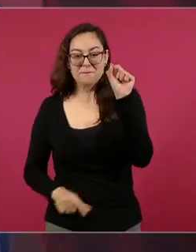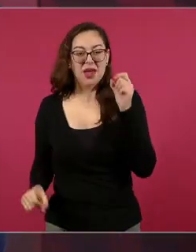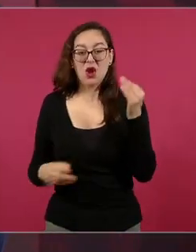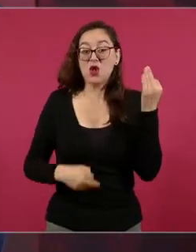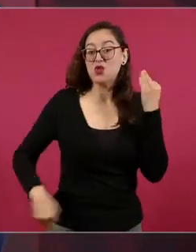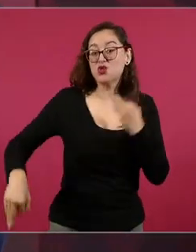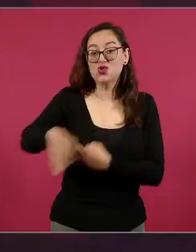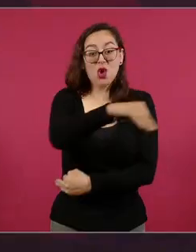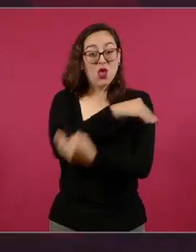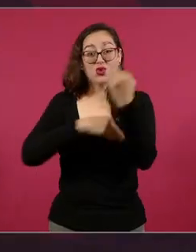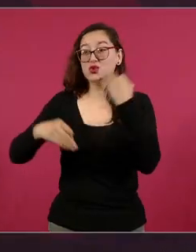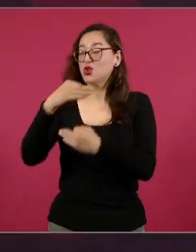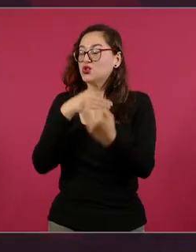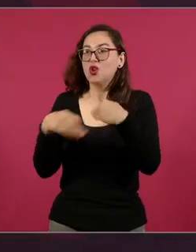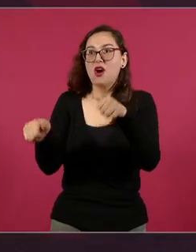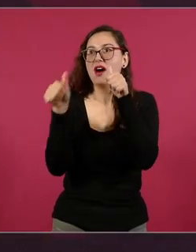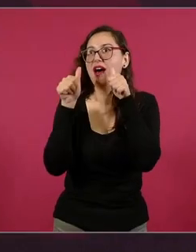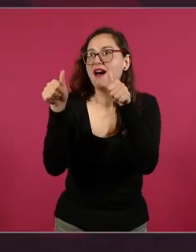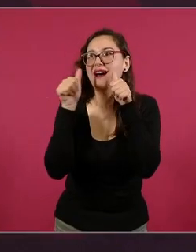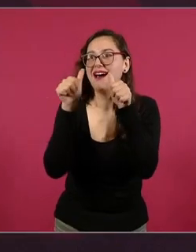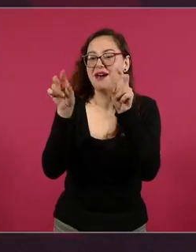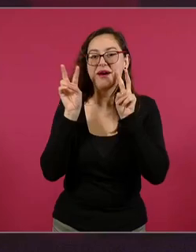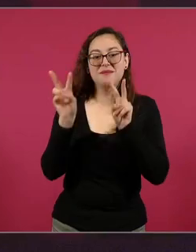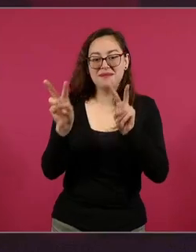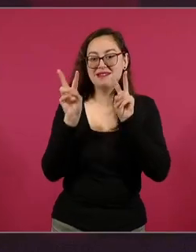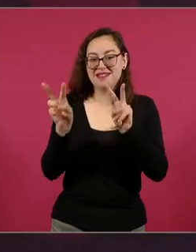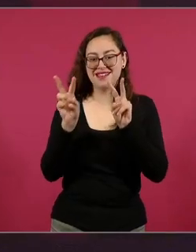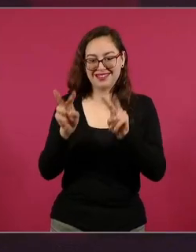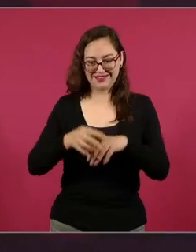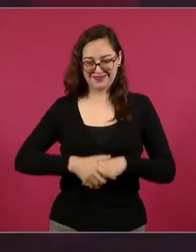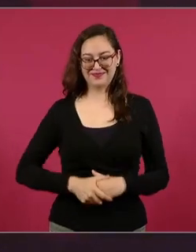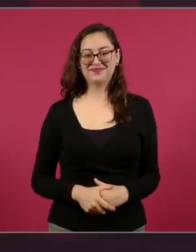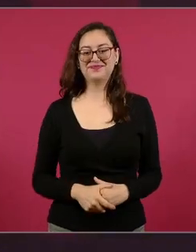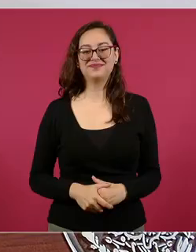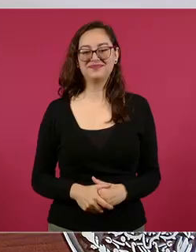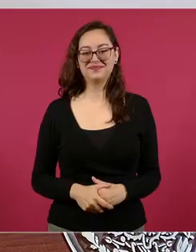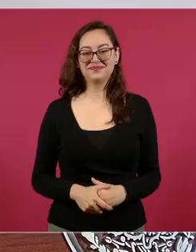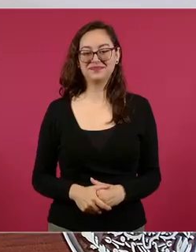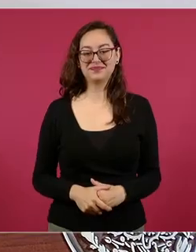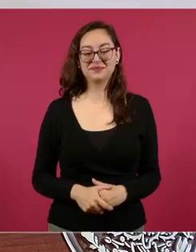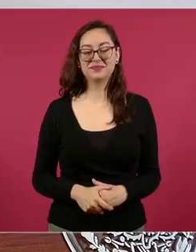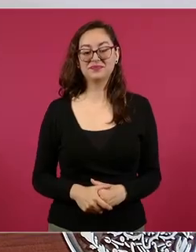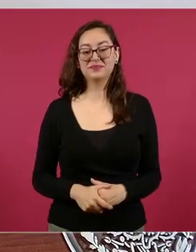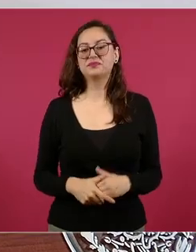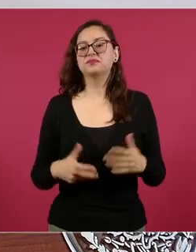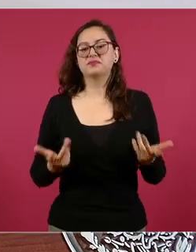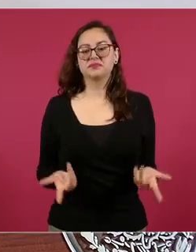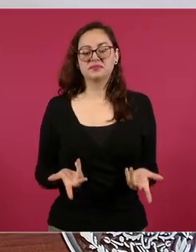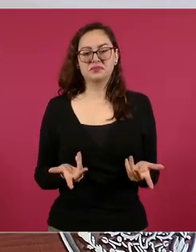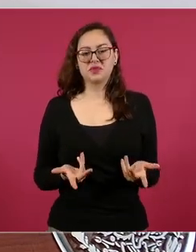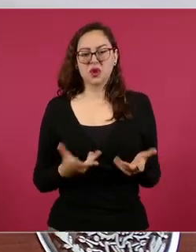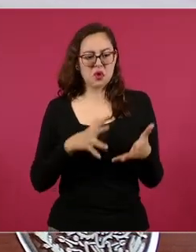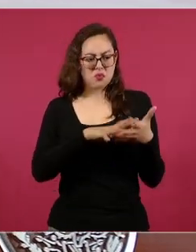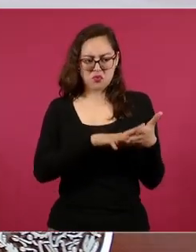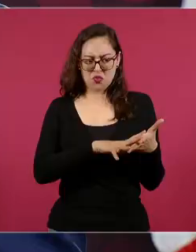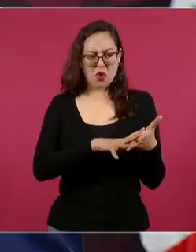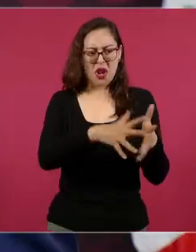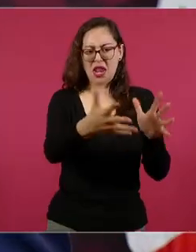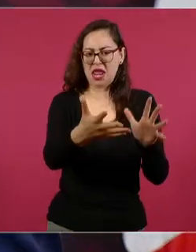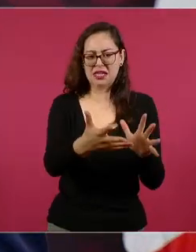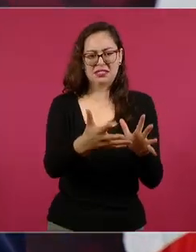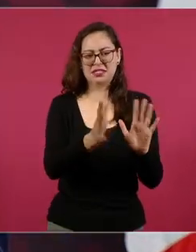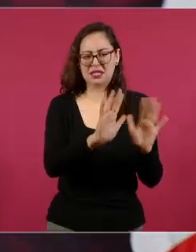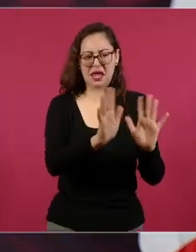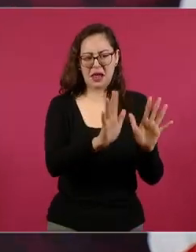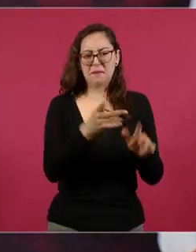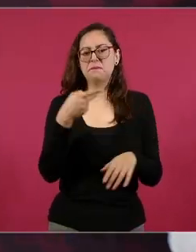todos pendientes, ¿eh? Muy pendientes. Es la no violencia, pero en el caso del boxeo es olímpico.